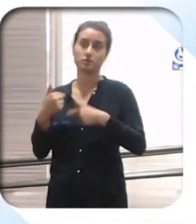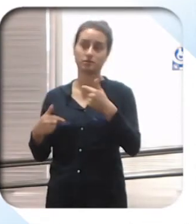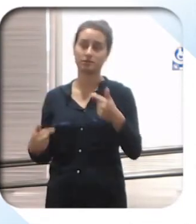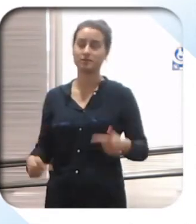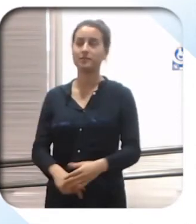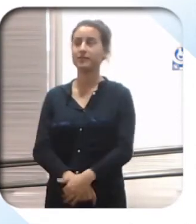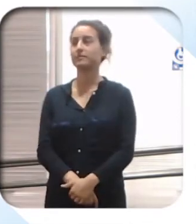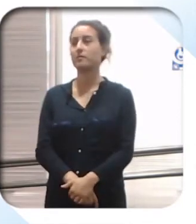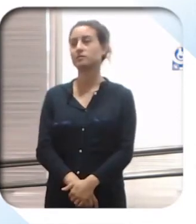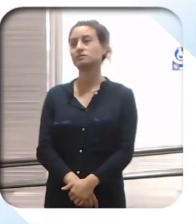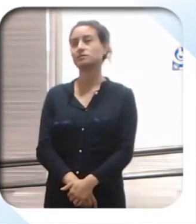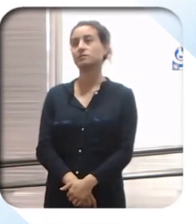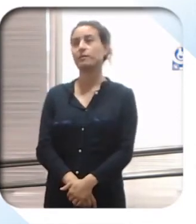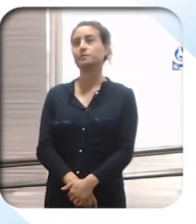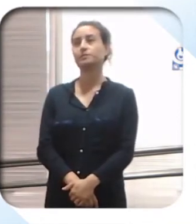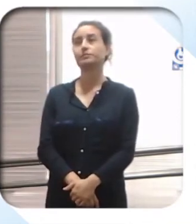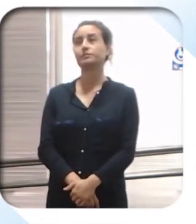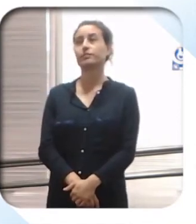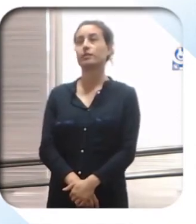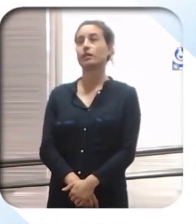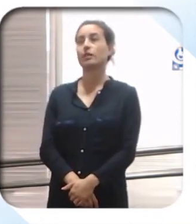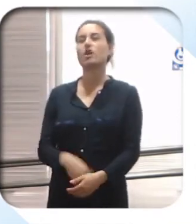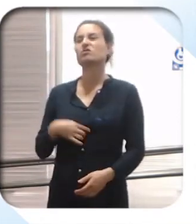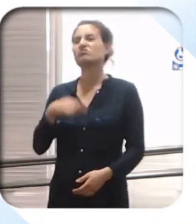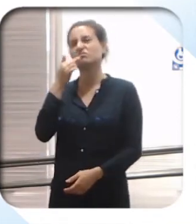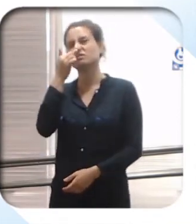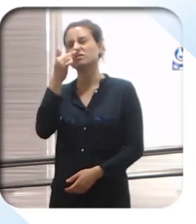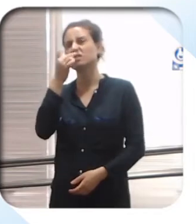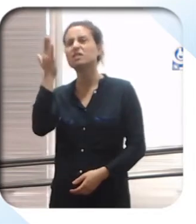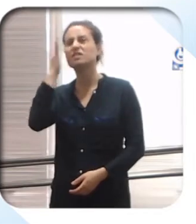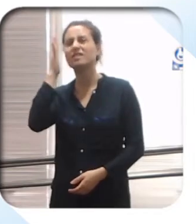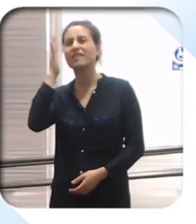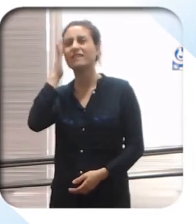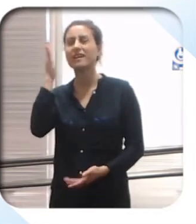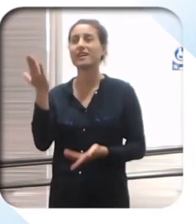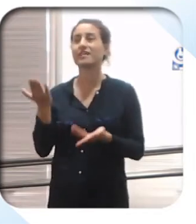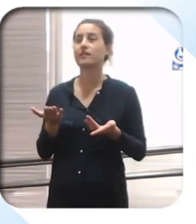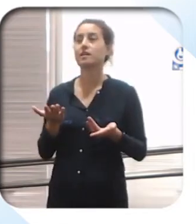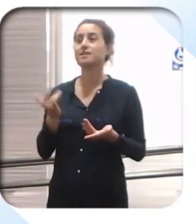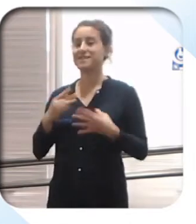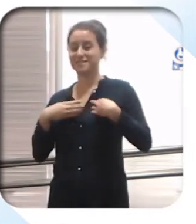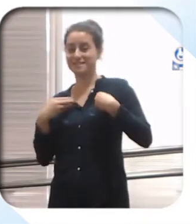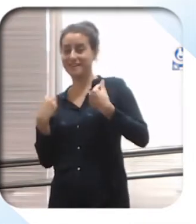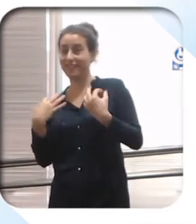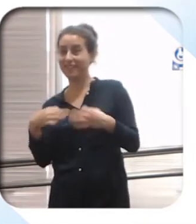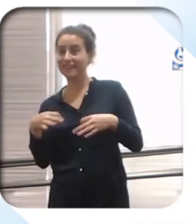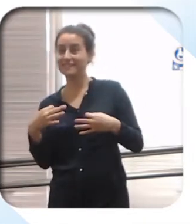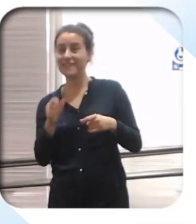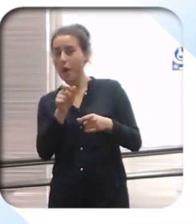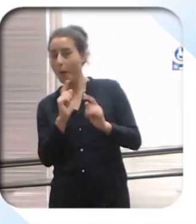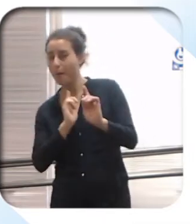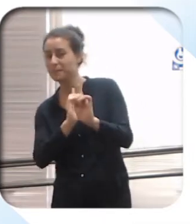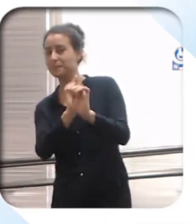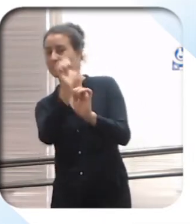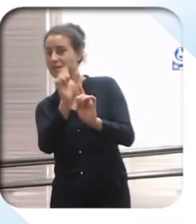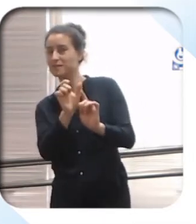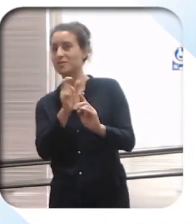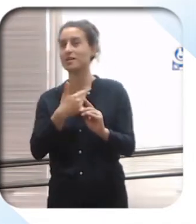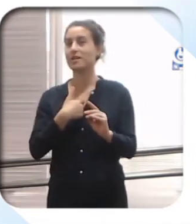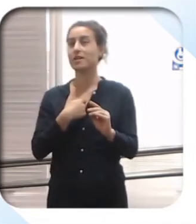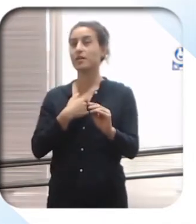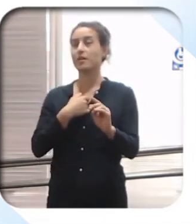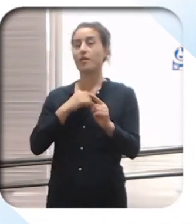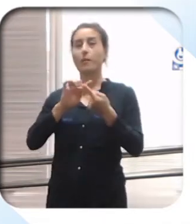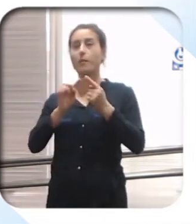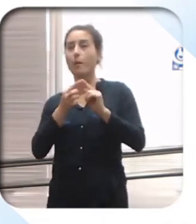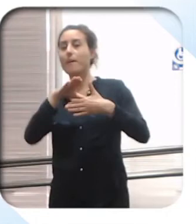vez. Entonces, no nos interesa saber si se siente bien con esa persona, cómo se lleva con